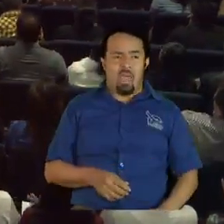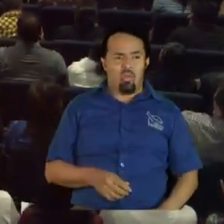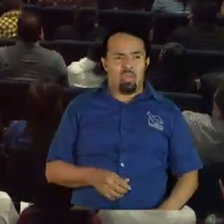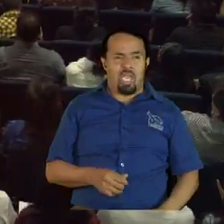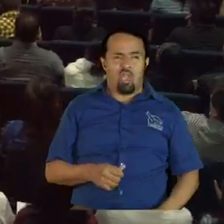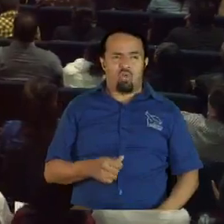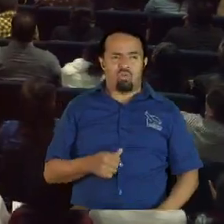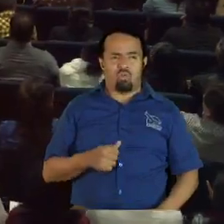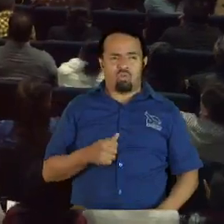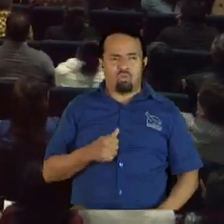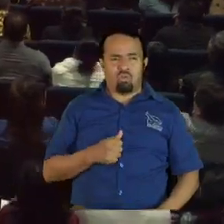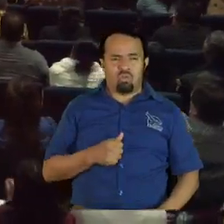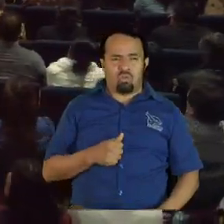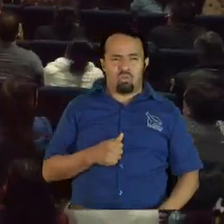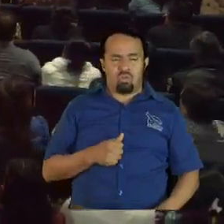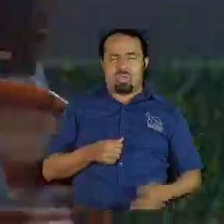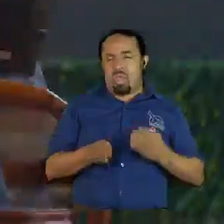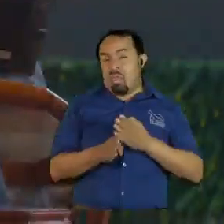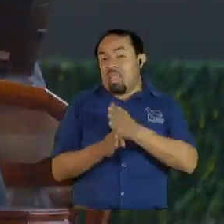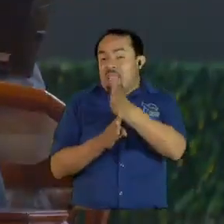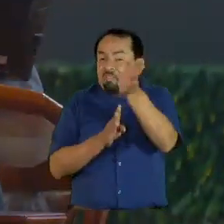adulterios,